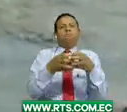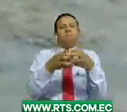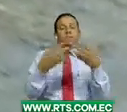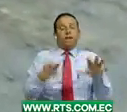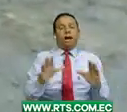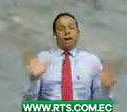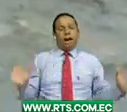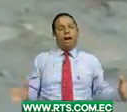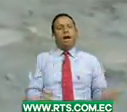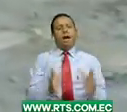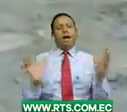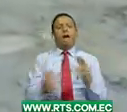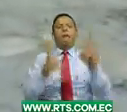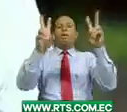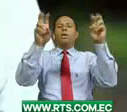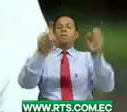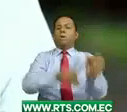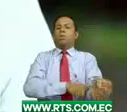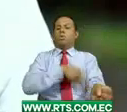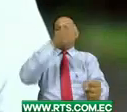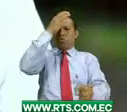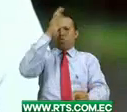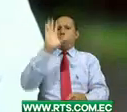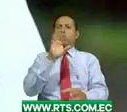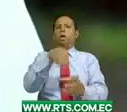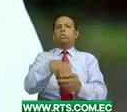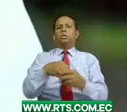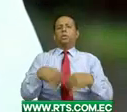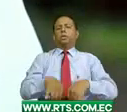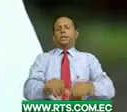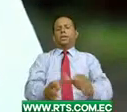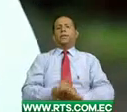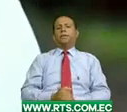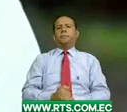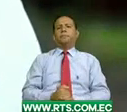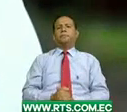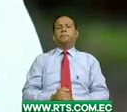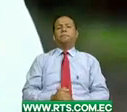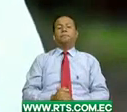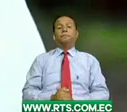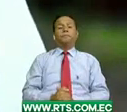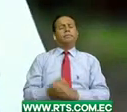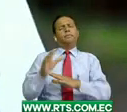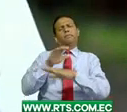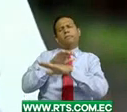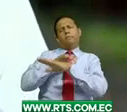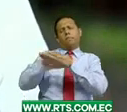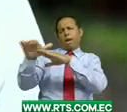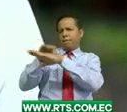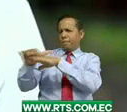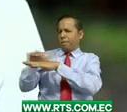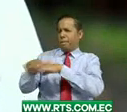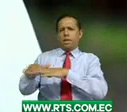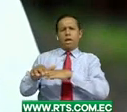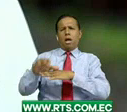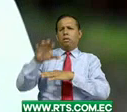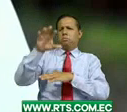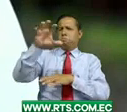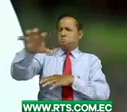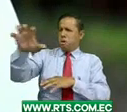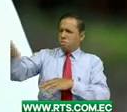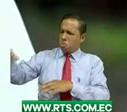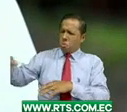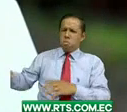impulsar sus actividades. Queremos invitar a todos los pueblos